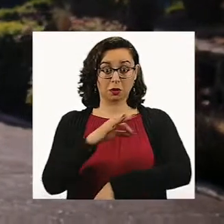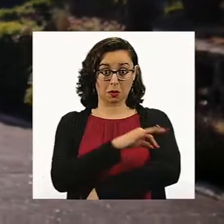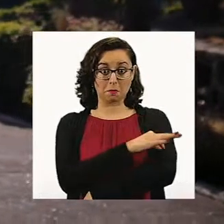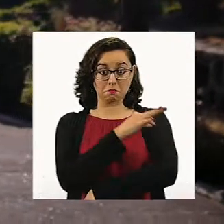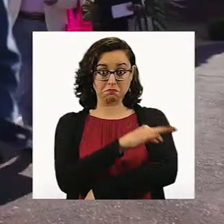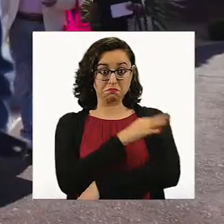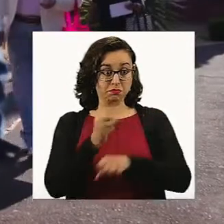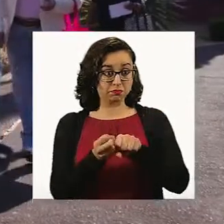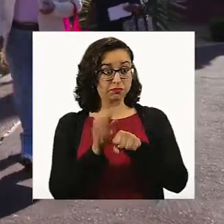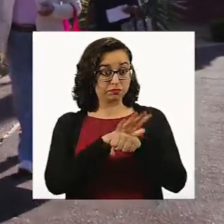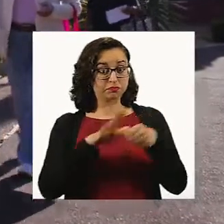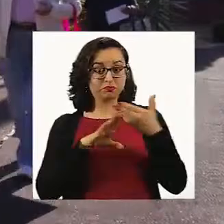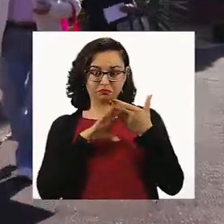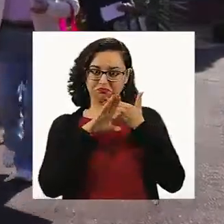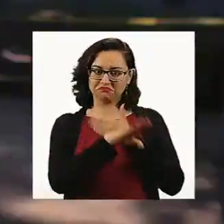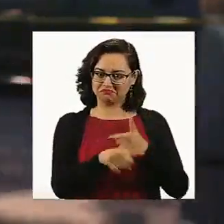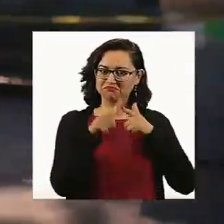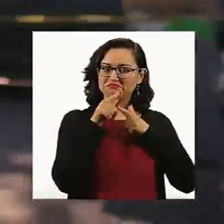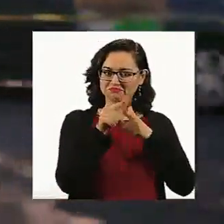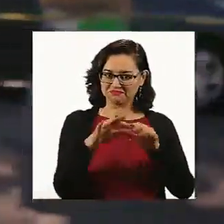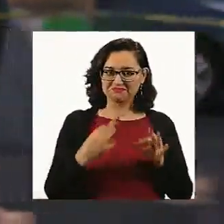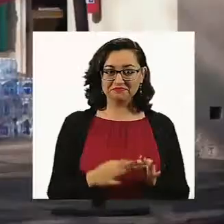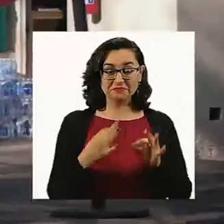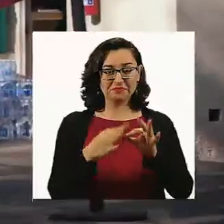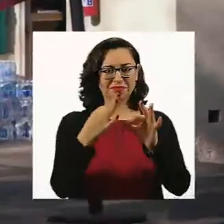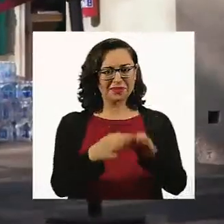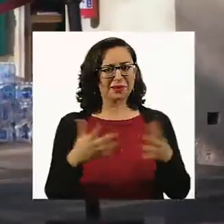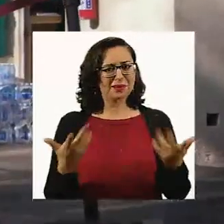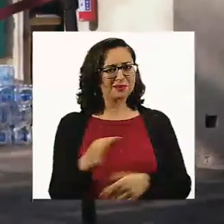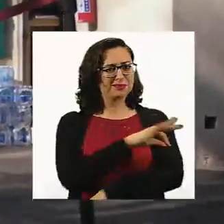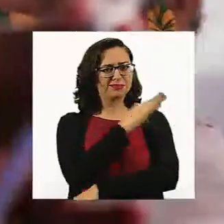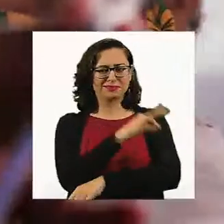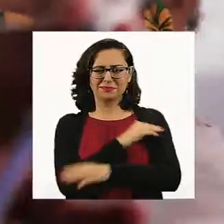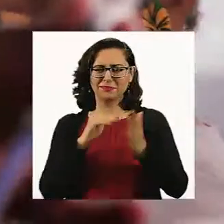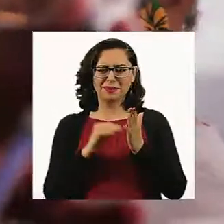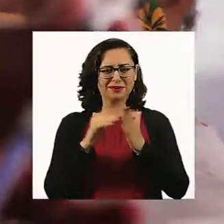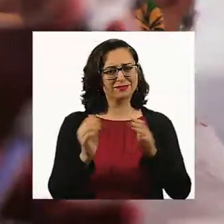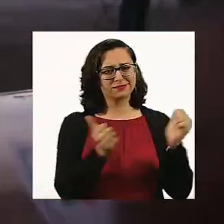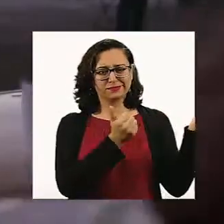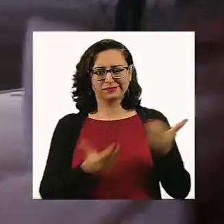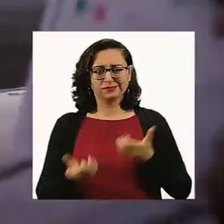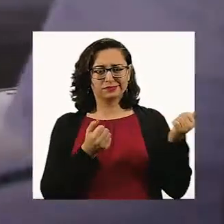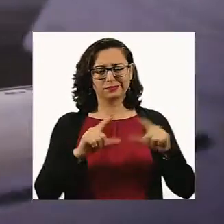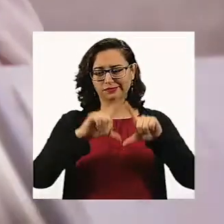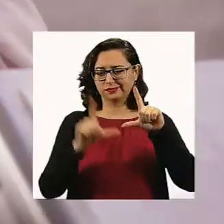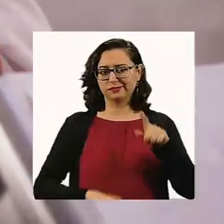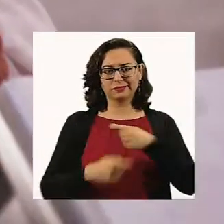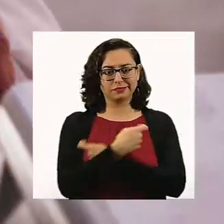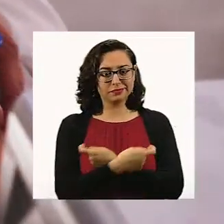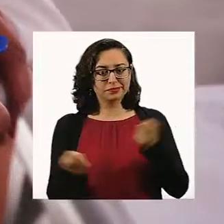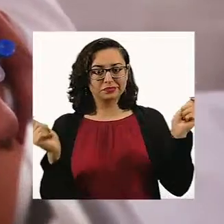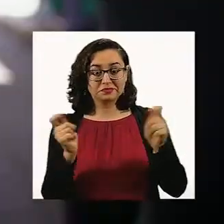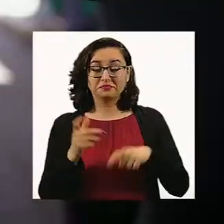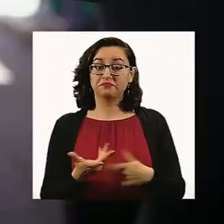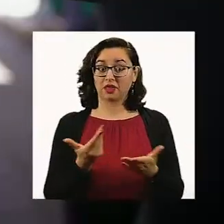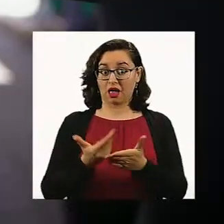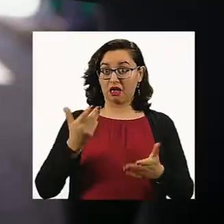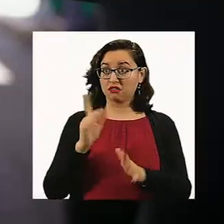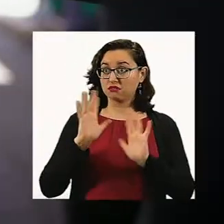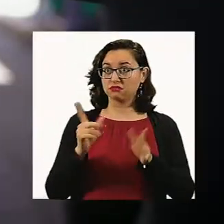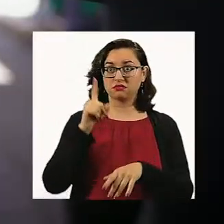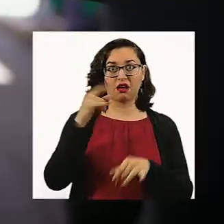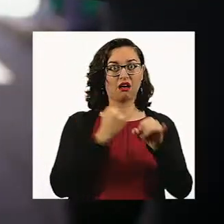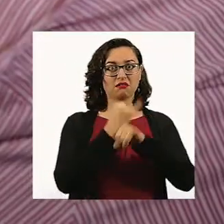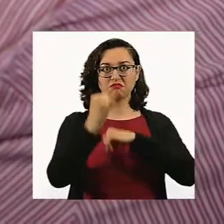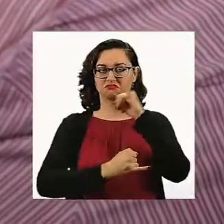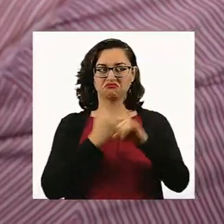La vacunación contra la COVID-19 sigue en marcha. Están llegando millones de dosis para todo el país. Las vacunas han sido aprobadas